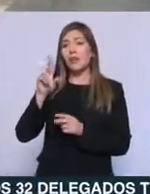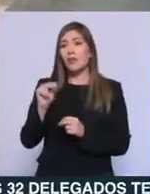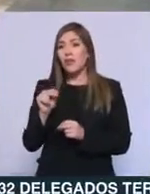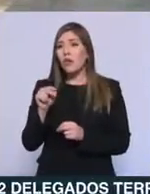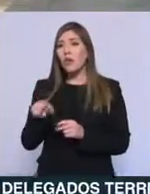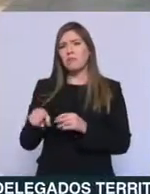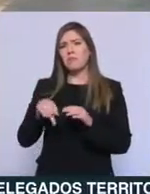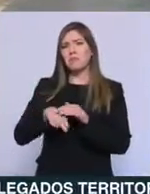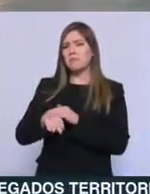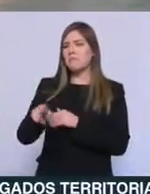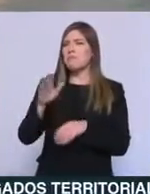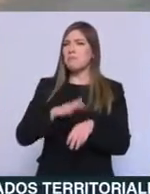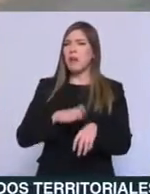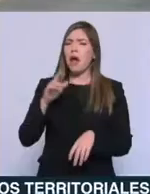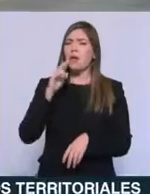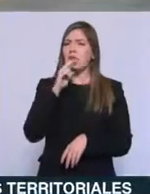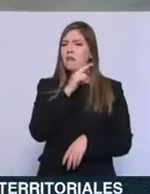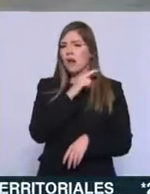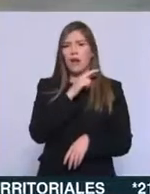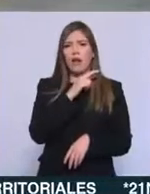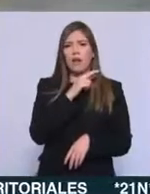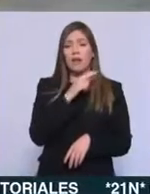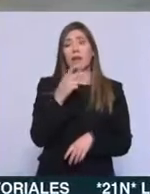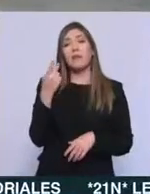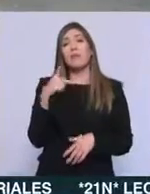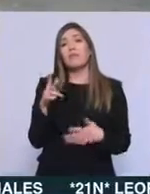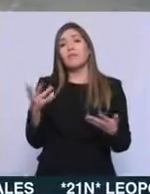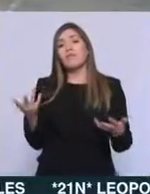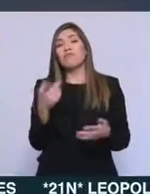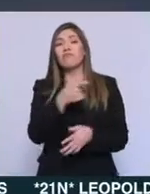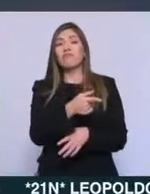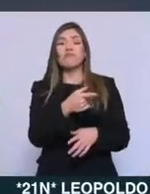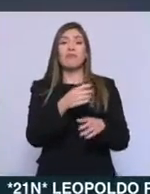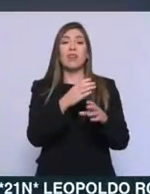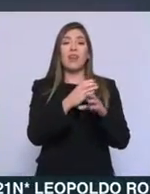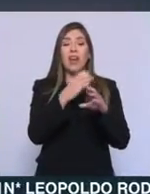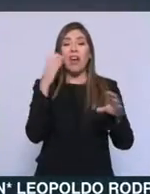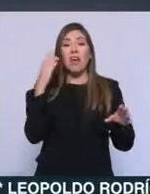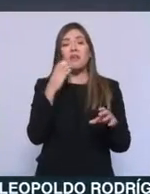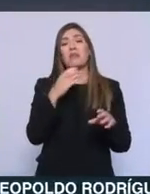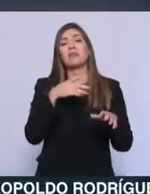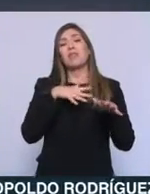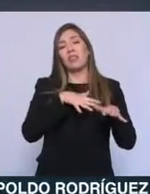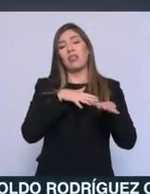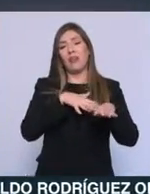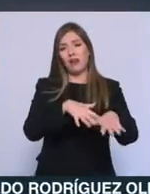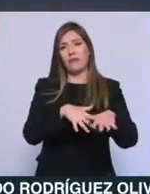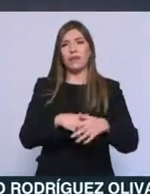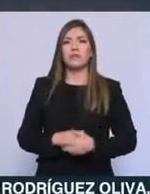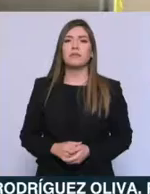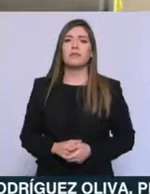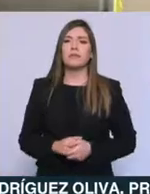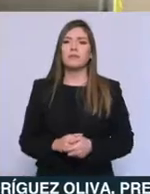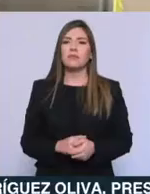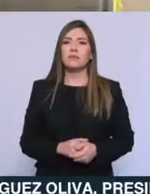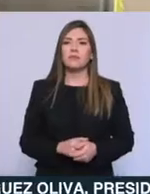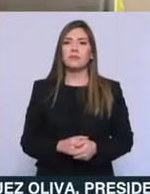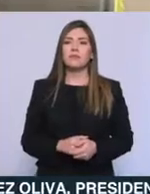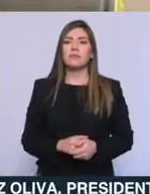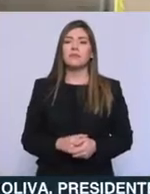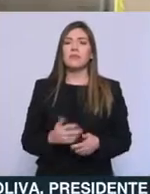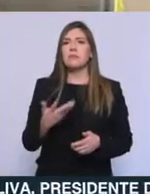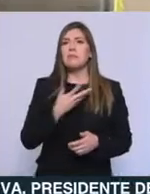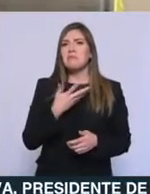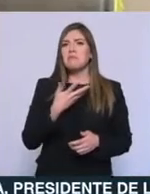rápido. Pero pues acá ahora sí que vamos a lidiar con el tráfico. Hubo una muy baja afluencia en cada camión. Había